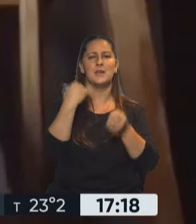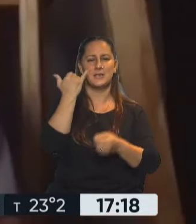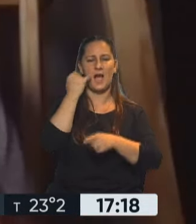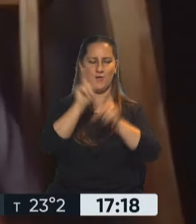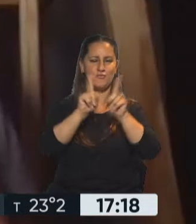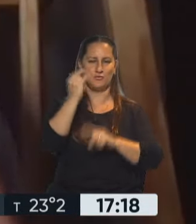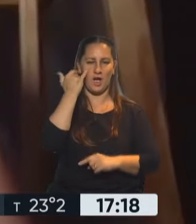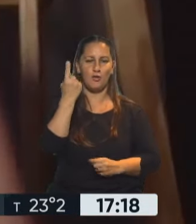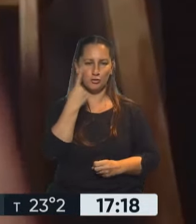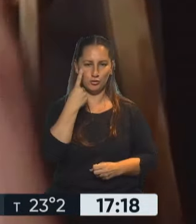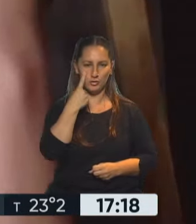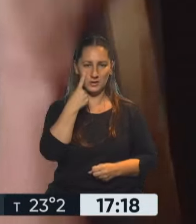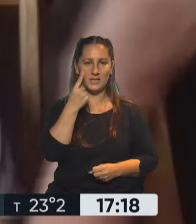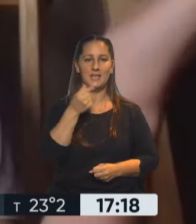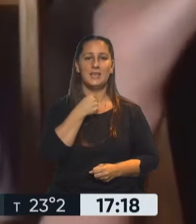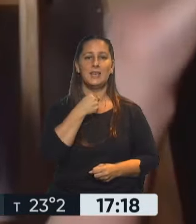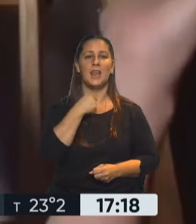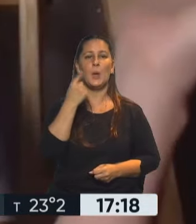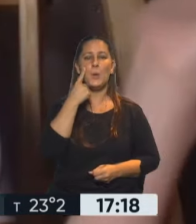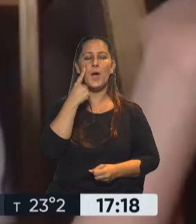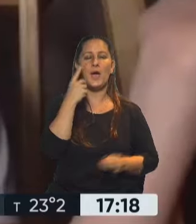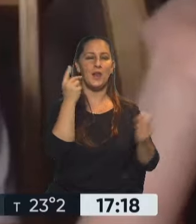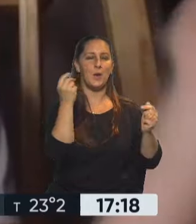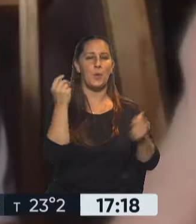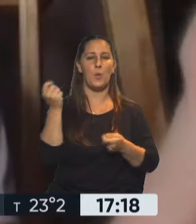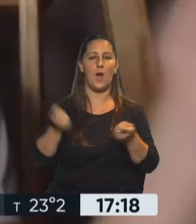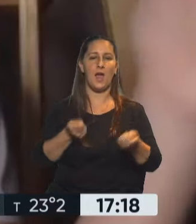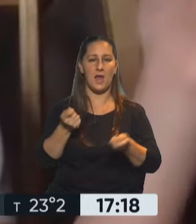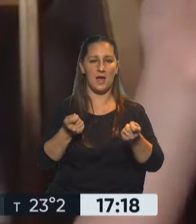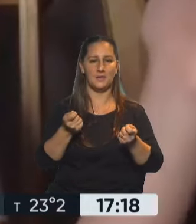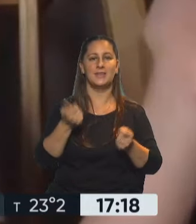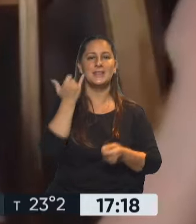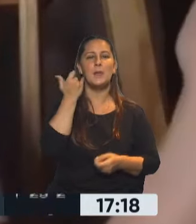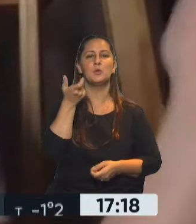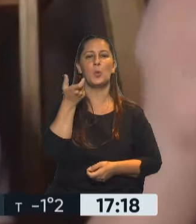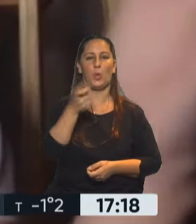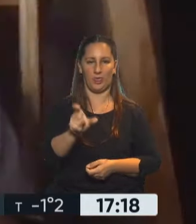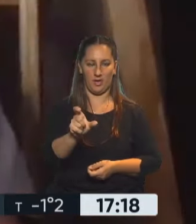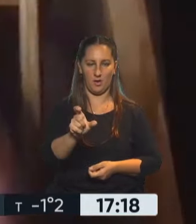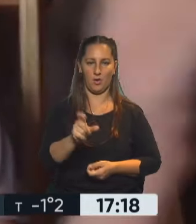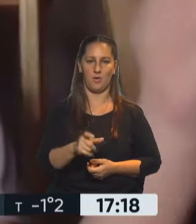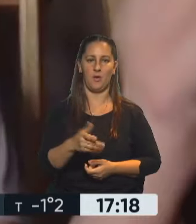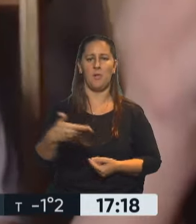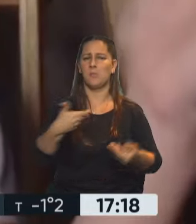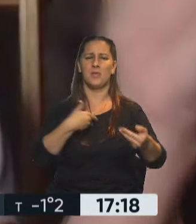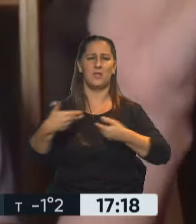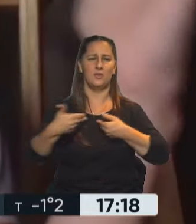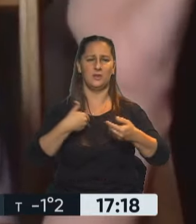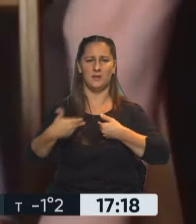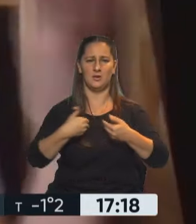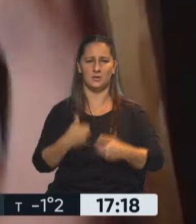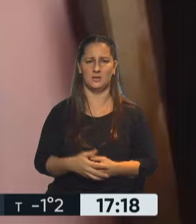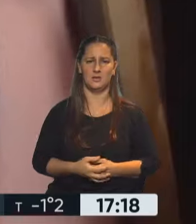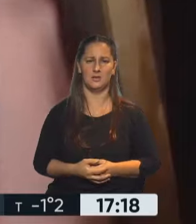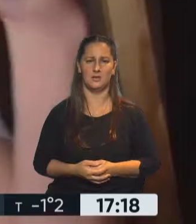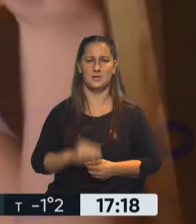conocen. Pero la quieren ver bailar. A ver, tenemos el video, porque lo están pidiendo todos. A ver, tenemos el video.